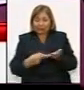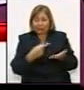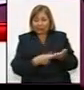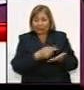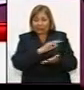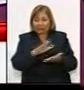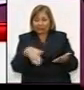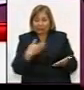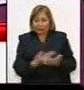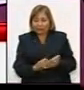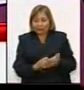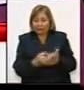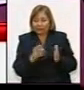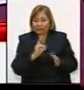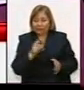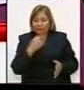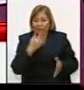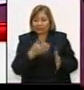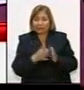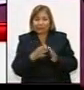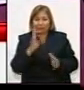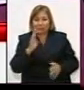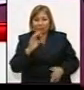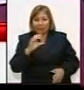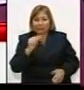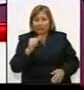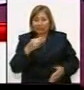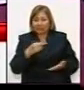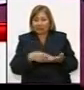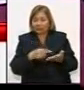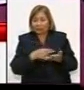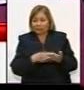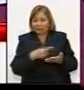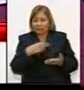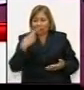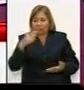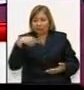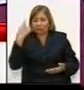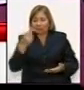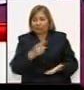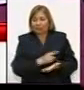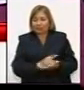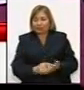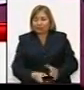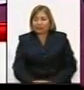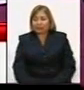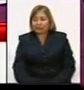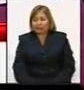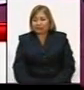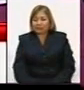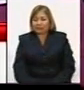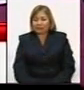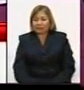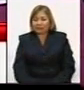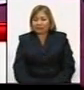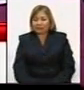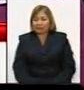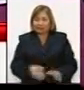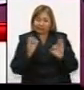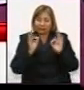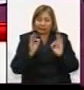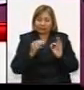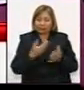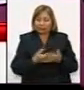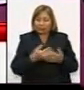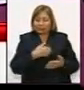proyectos en el marco de esta reforma. Así que la bicameralidad es un debate que abordamos en la semana siguiente también. Excelente,